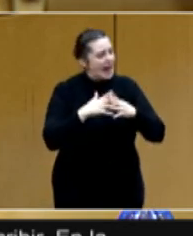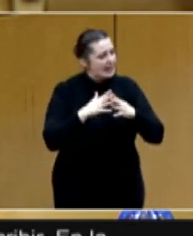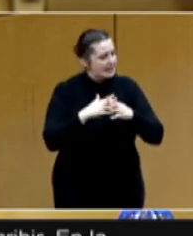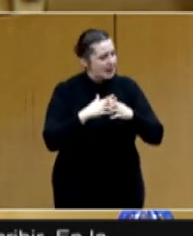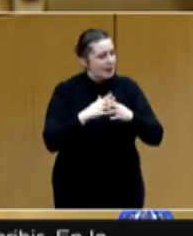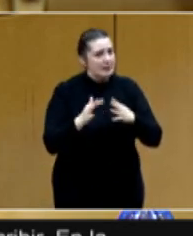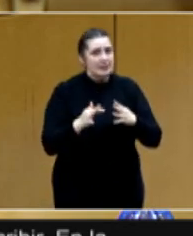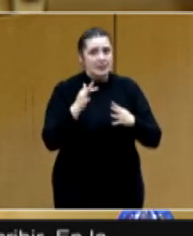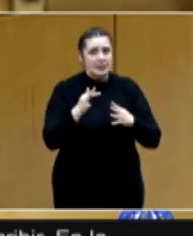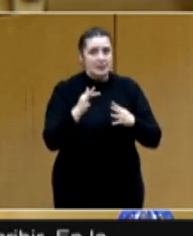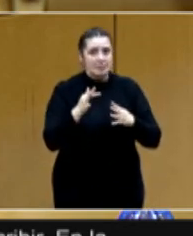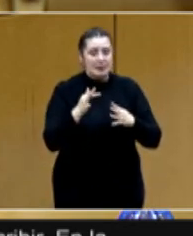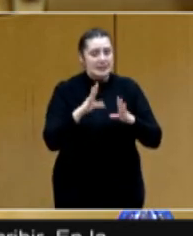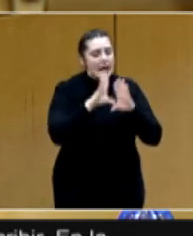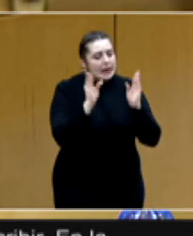resúmenes